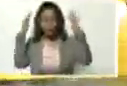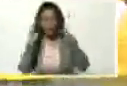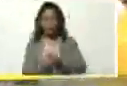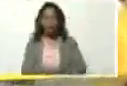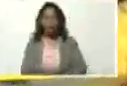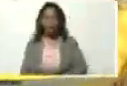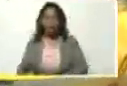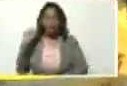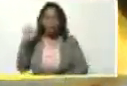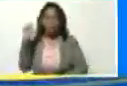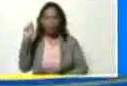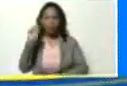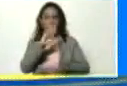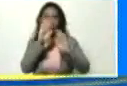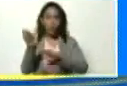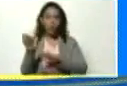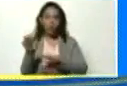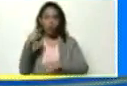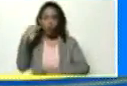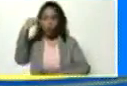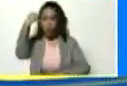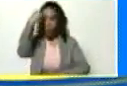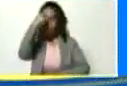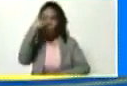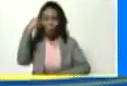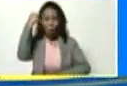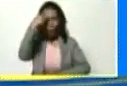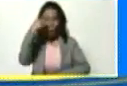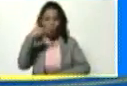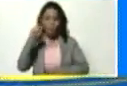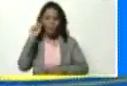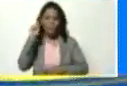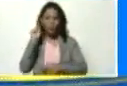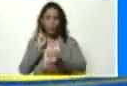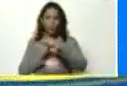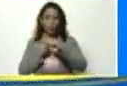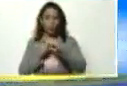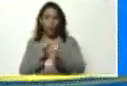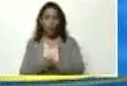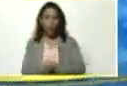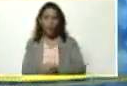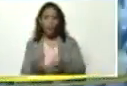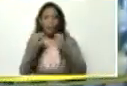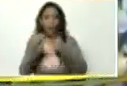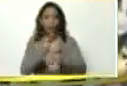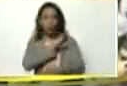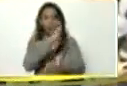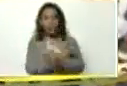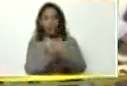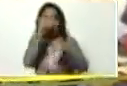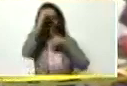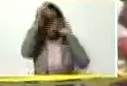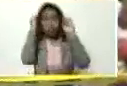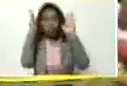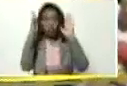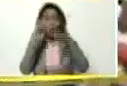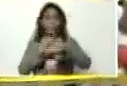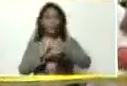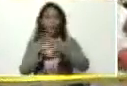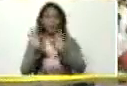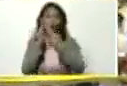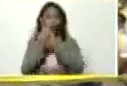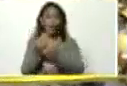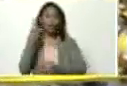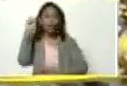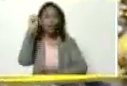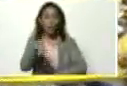Punto a favor. Oftalmología. Punto a favor. Para fortalecer la atención de la medicina familiar